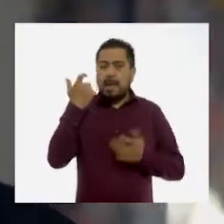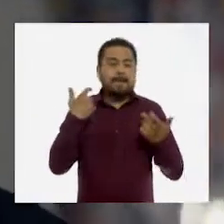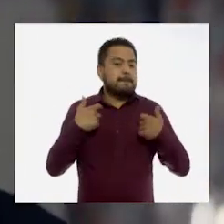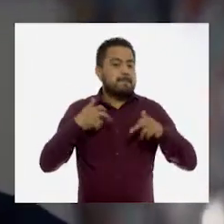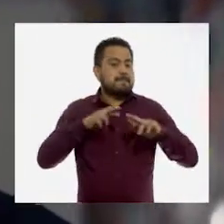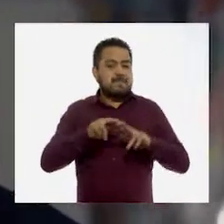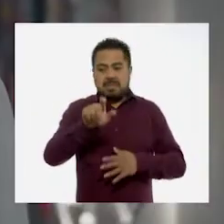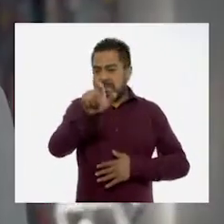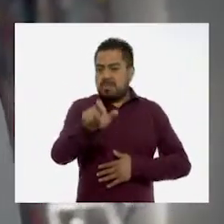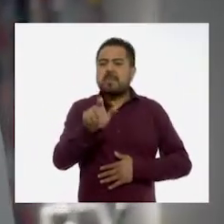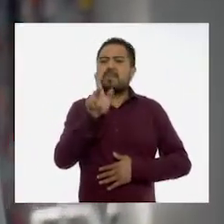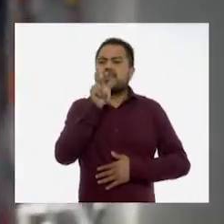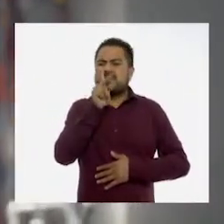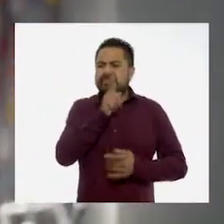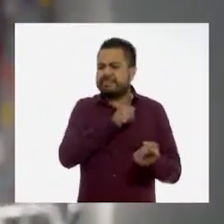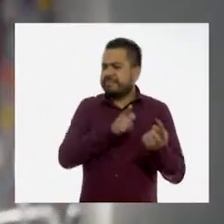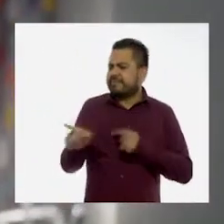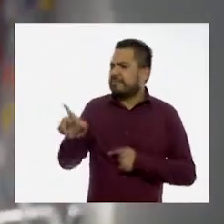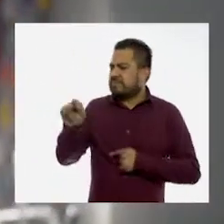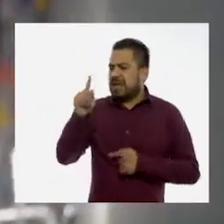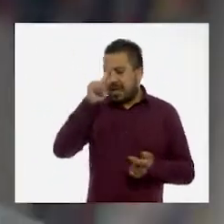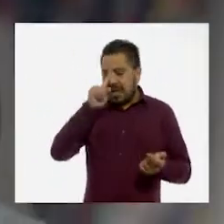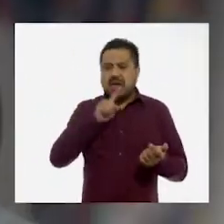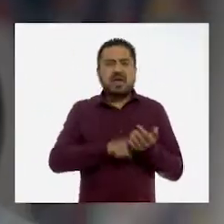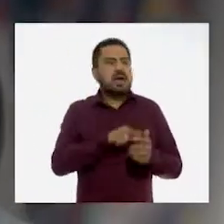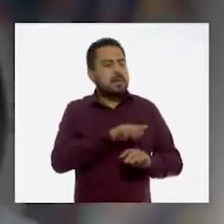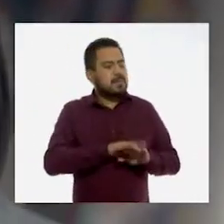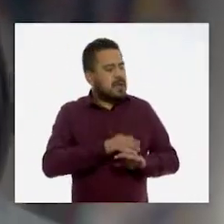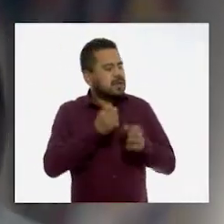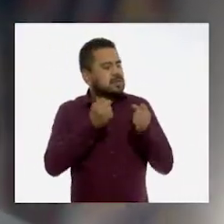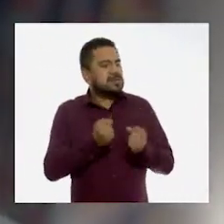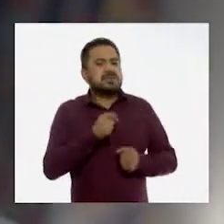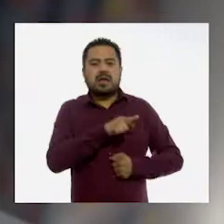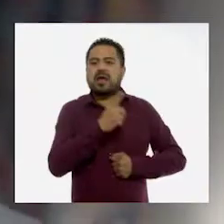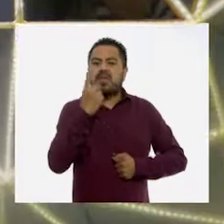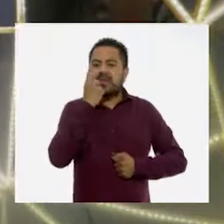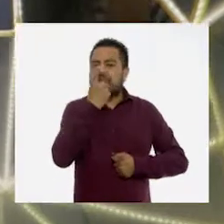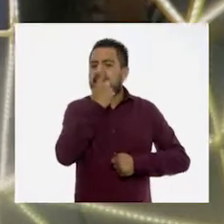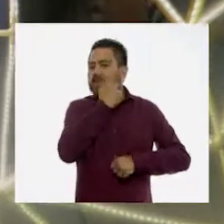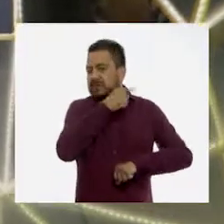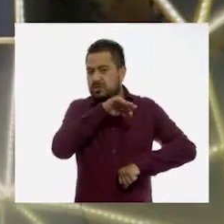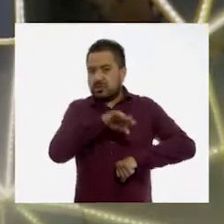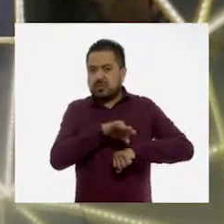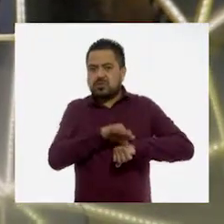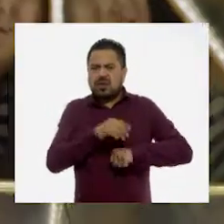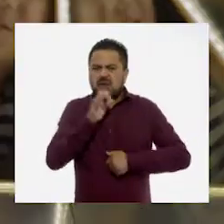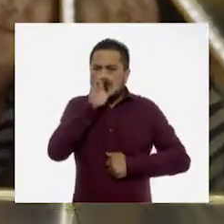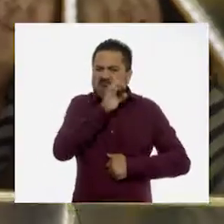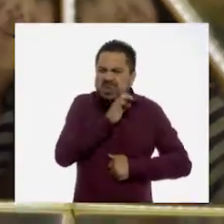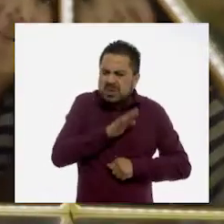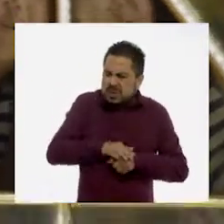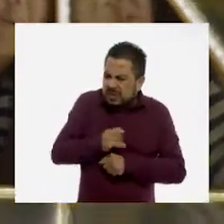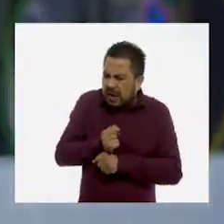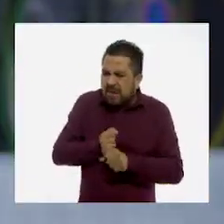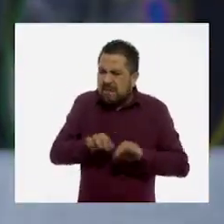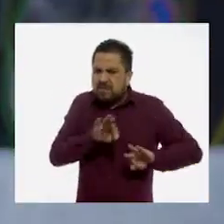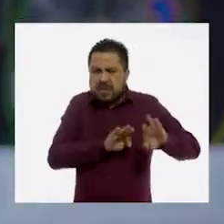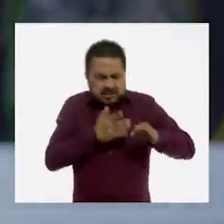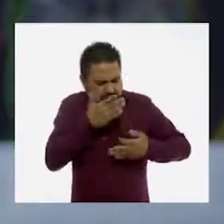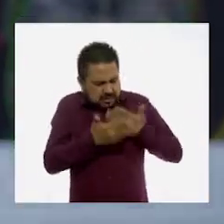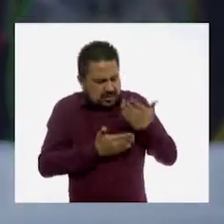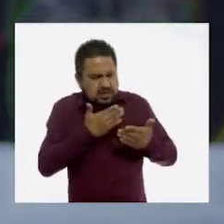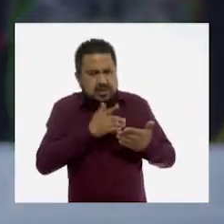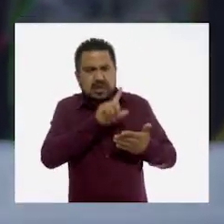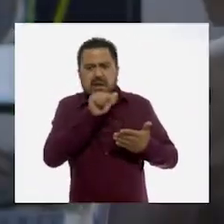maestra. Y mi papá le contestaba, creo que es más seguro que seas dentista. Mi curiosidad me llevó a estudiar física, pero